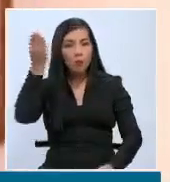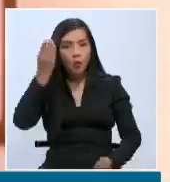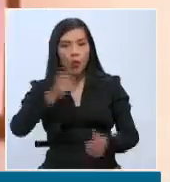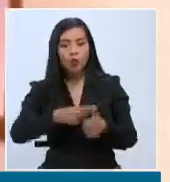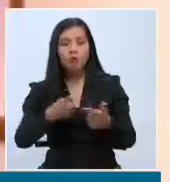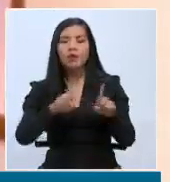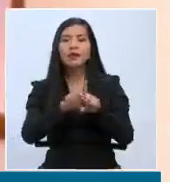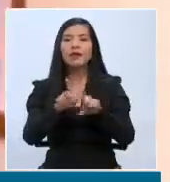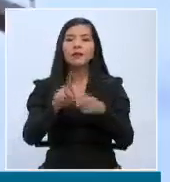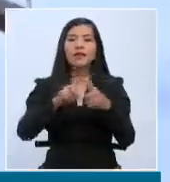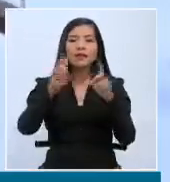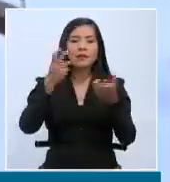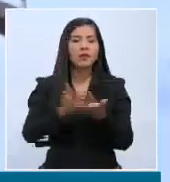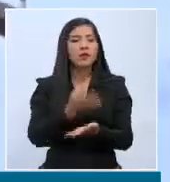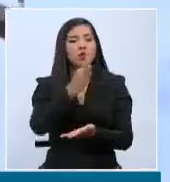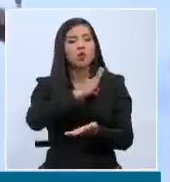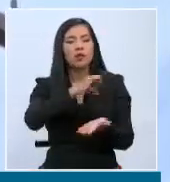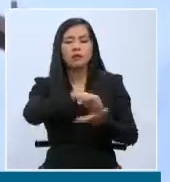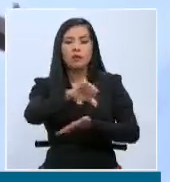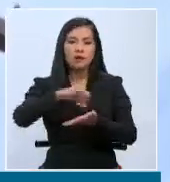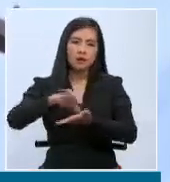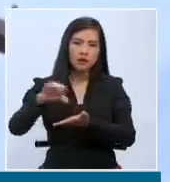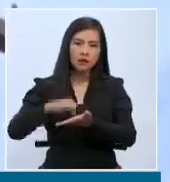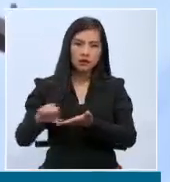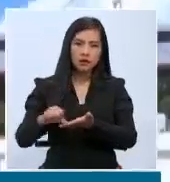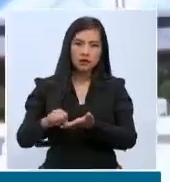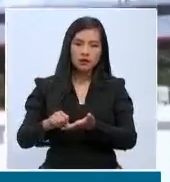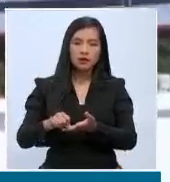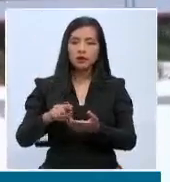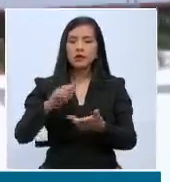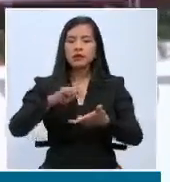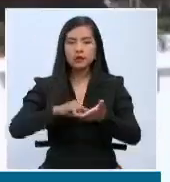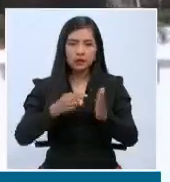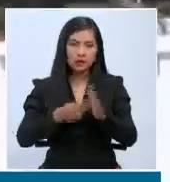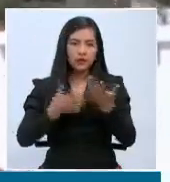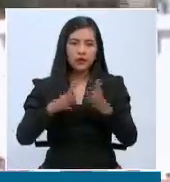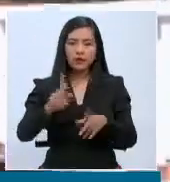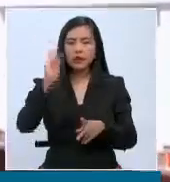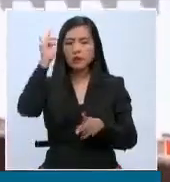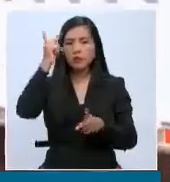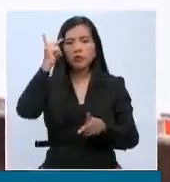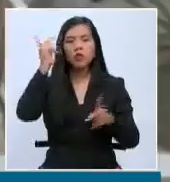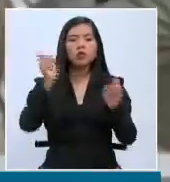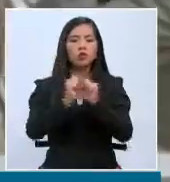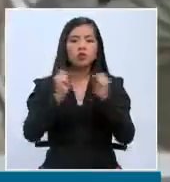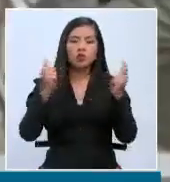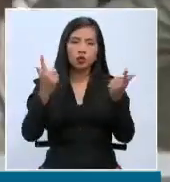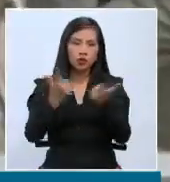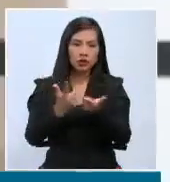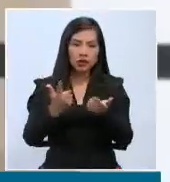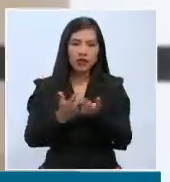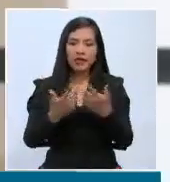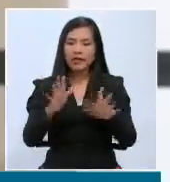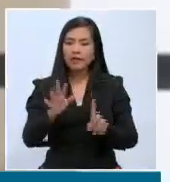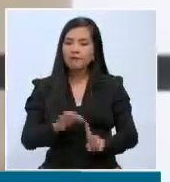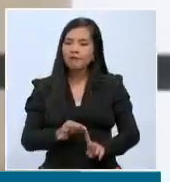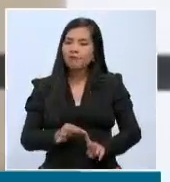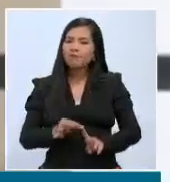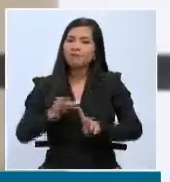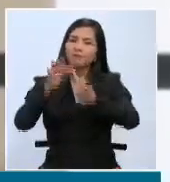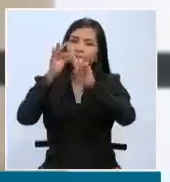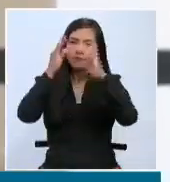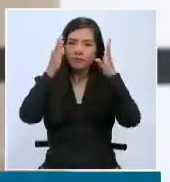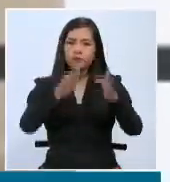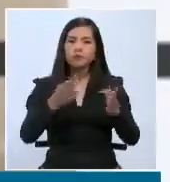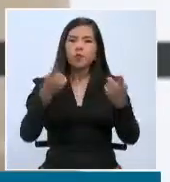fundamentalmente a través de los salarios. No es casual por eso que la política social ha sido prioritaria en los